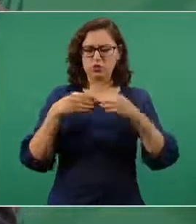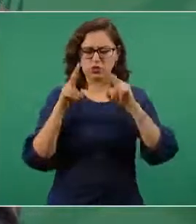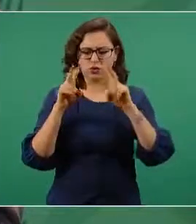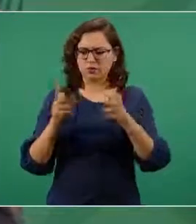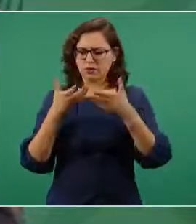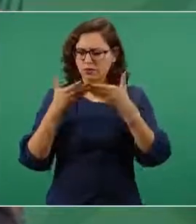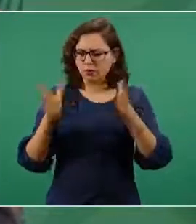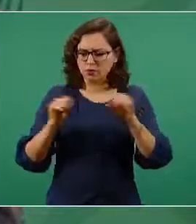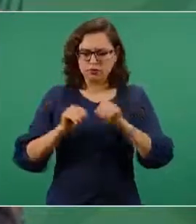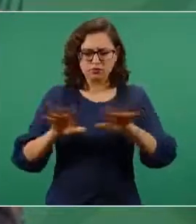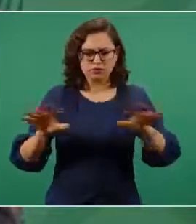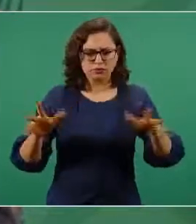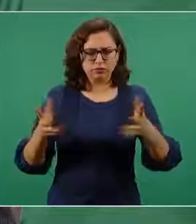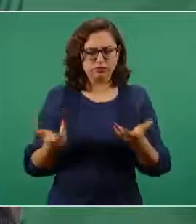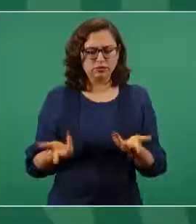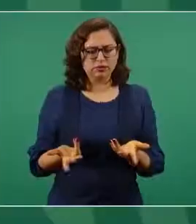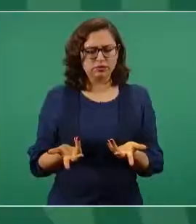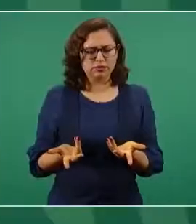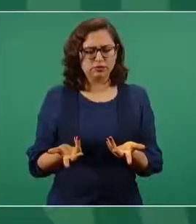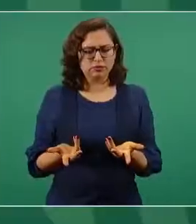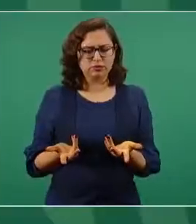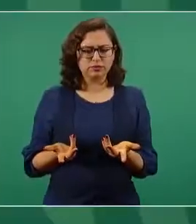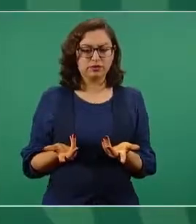lo público.